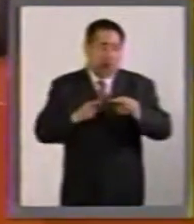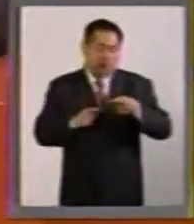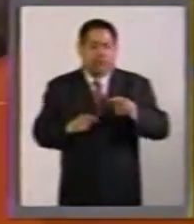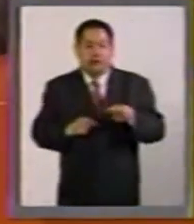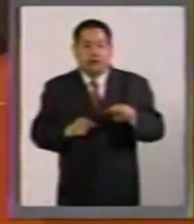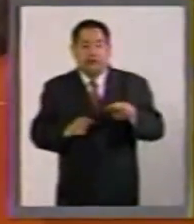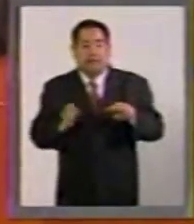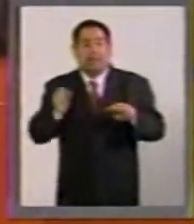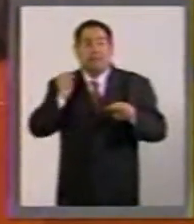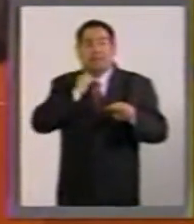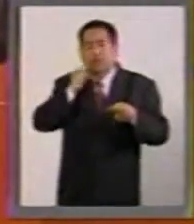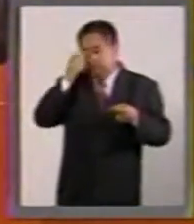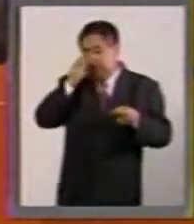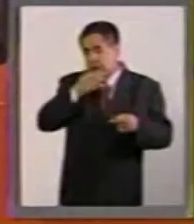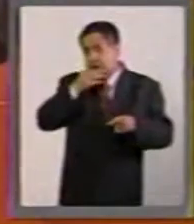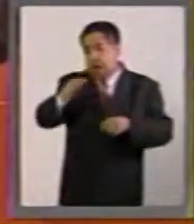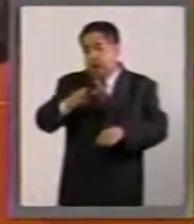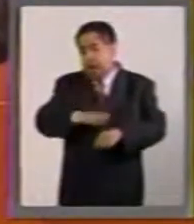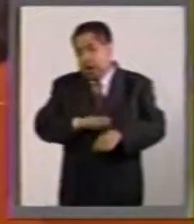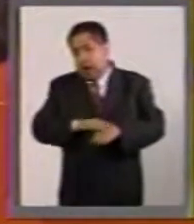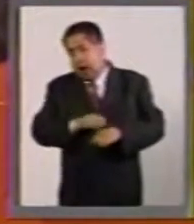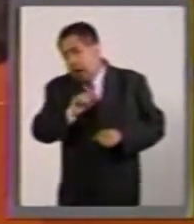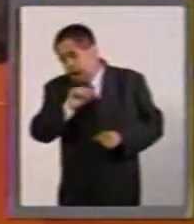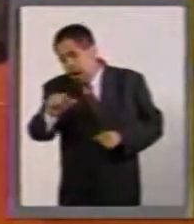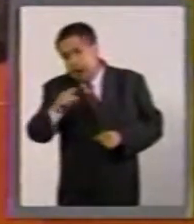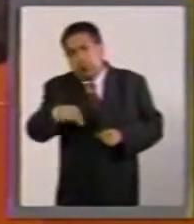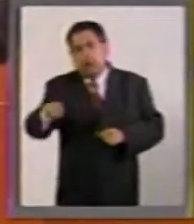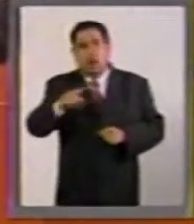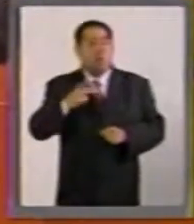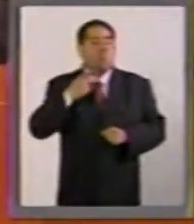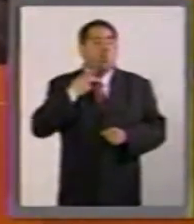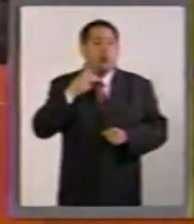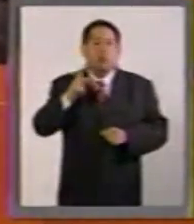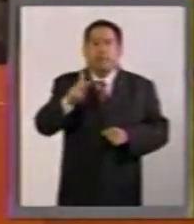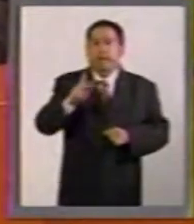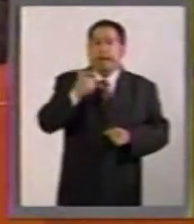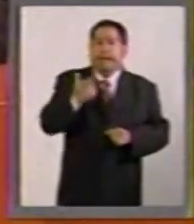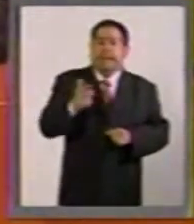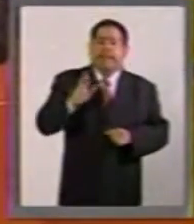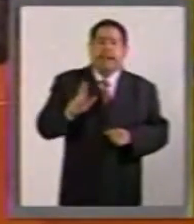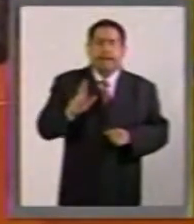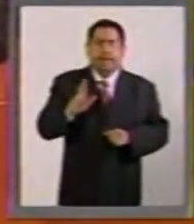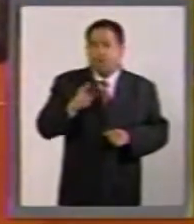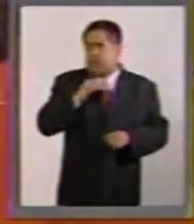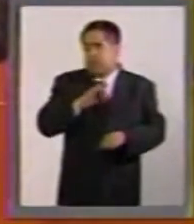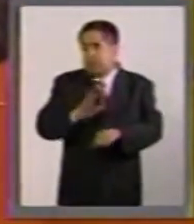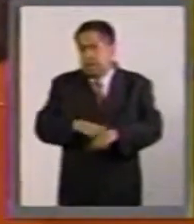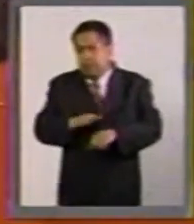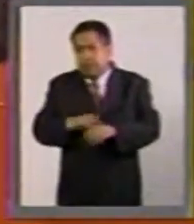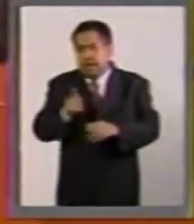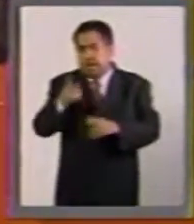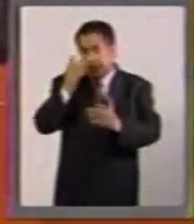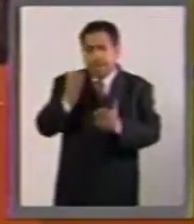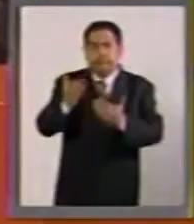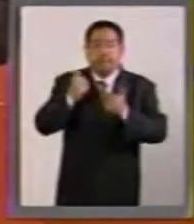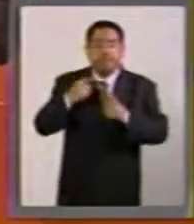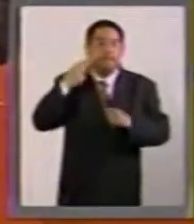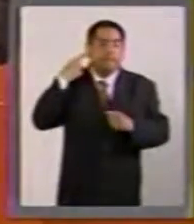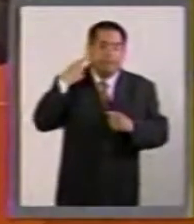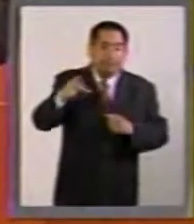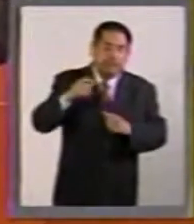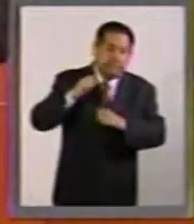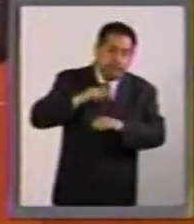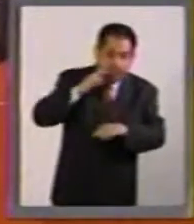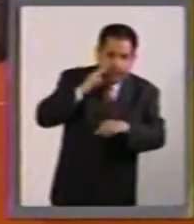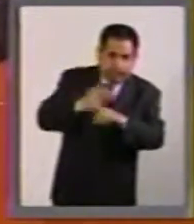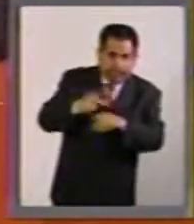el Senado de la República exhorta a la Procuraduría General de la República para que en el ámbito de sus